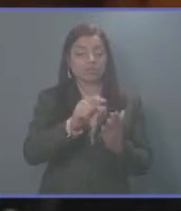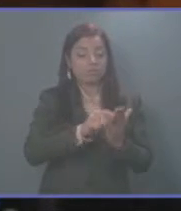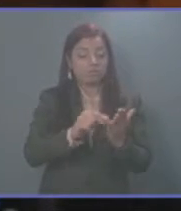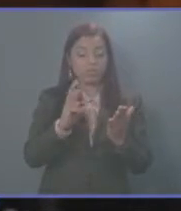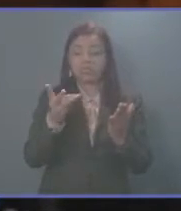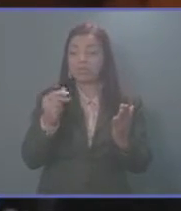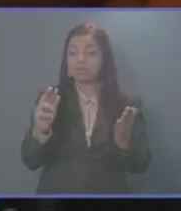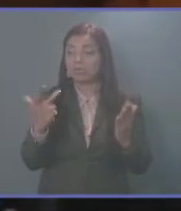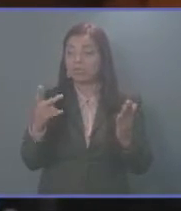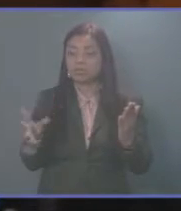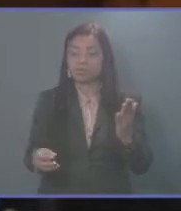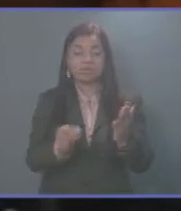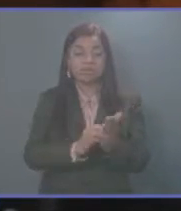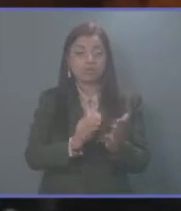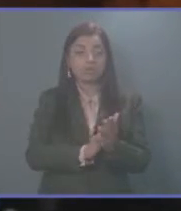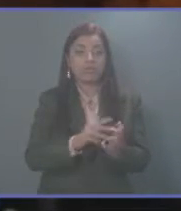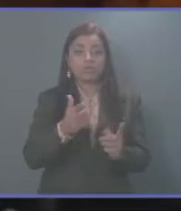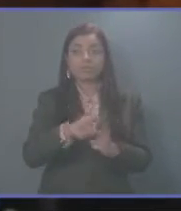3 literal